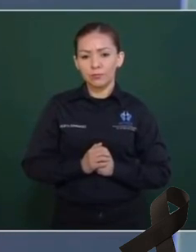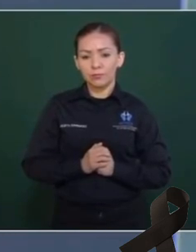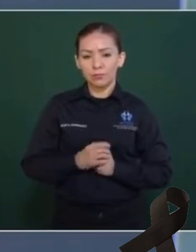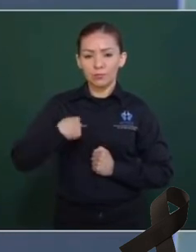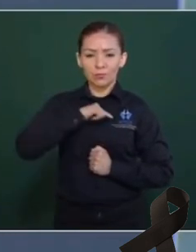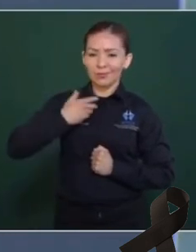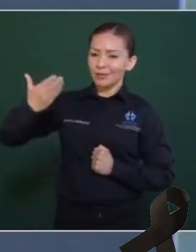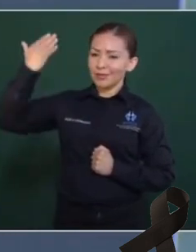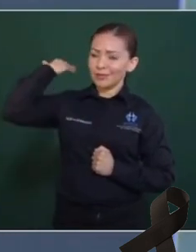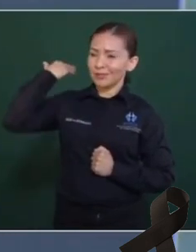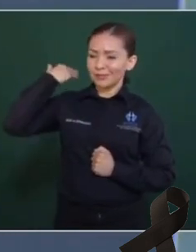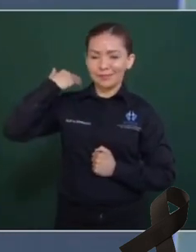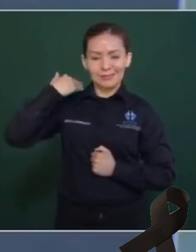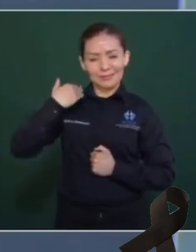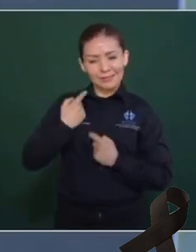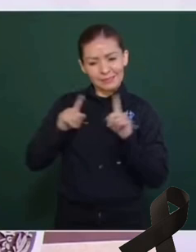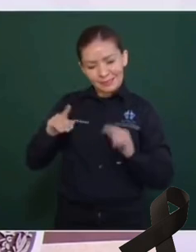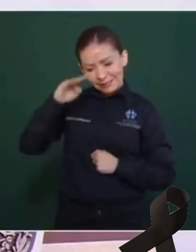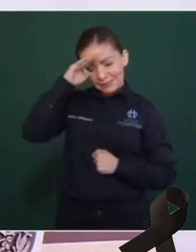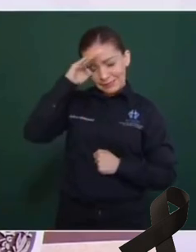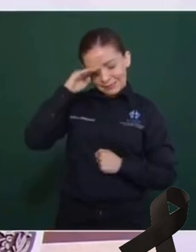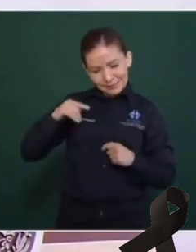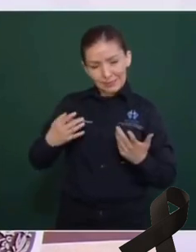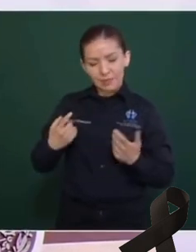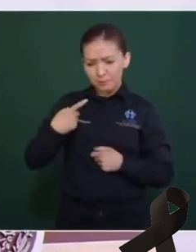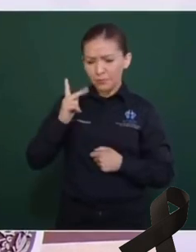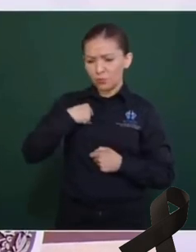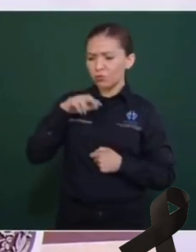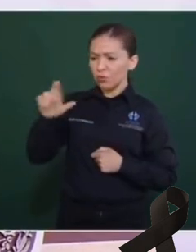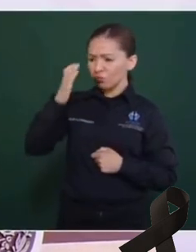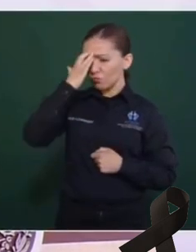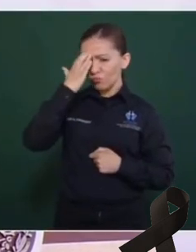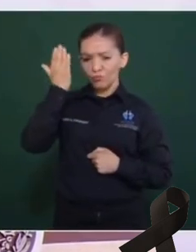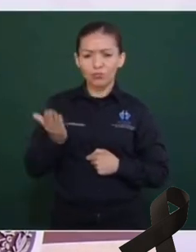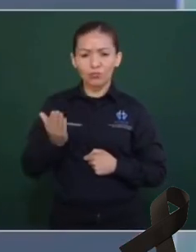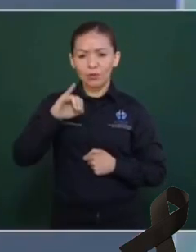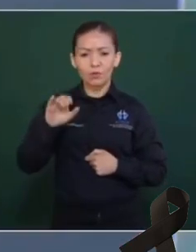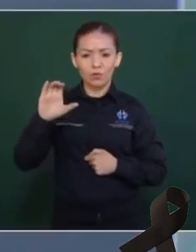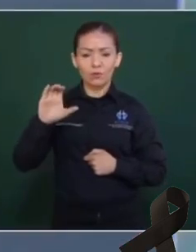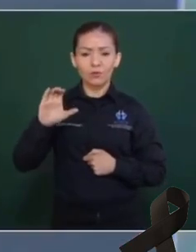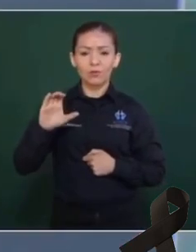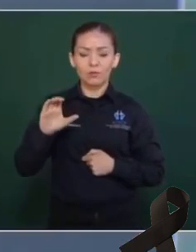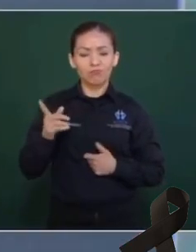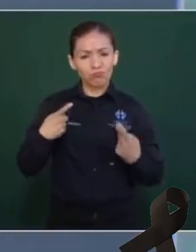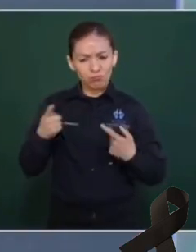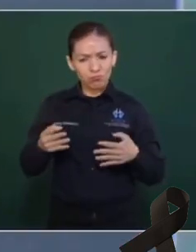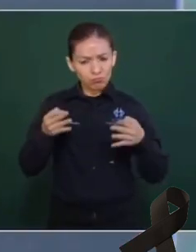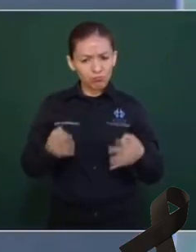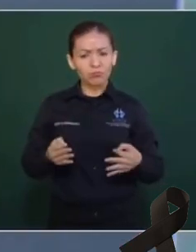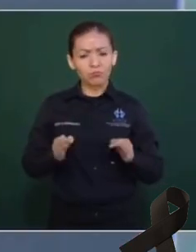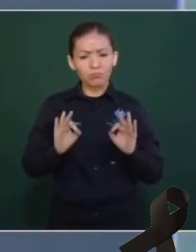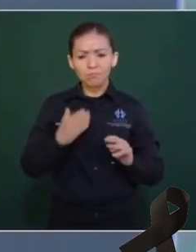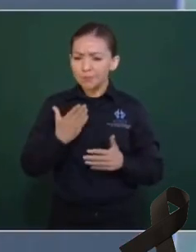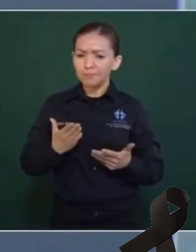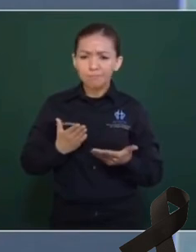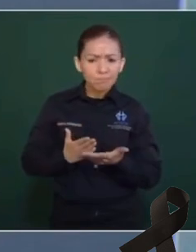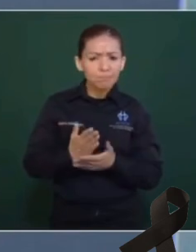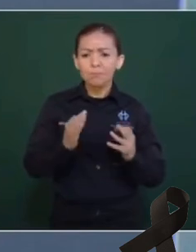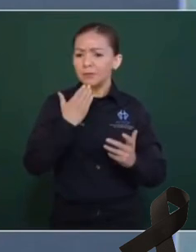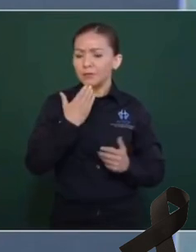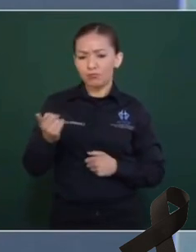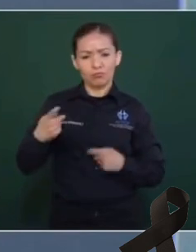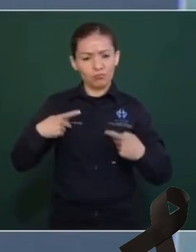diferencias pero también reconozco en un agente este con rectitud una persona